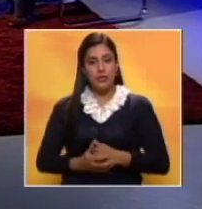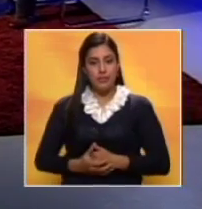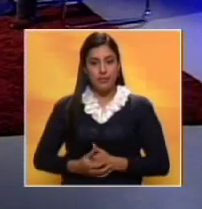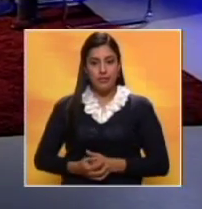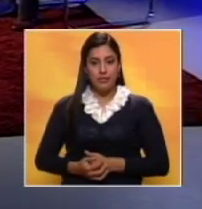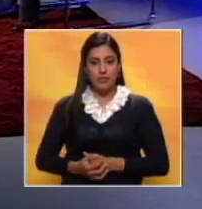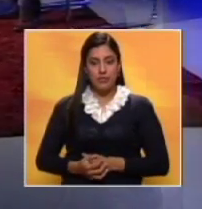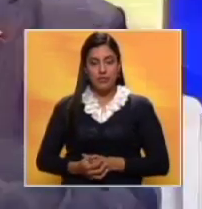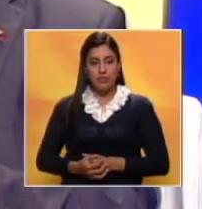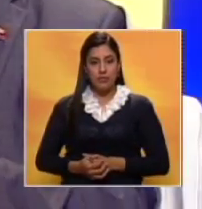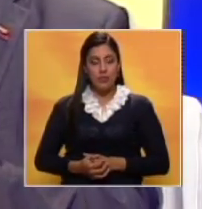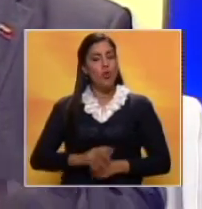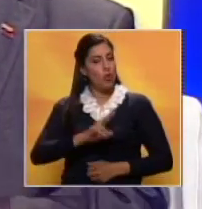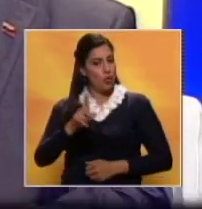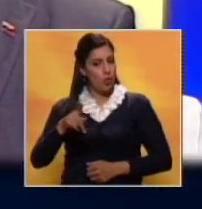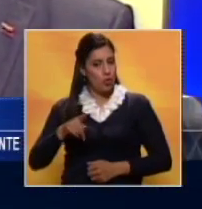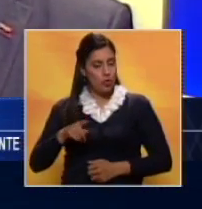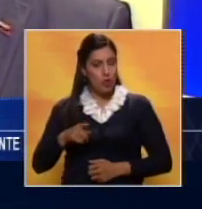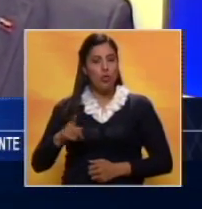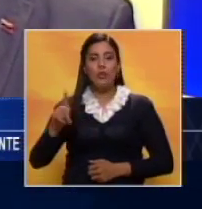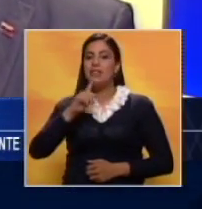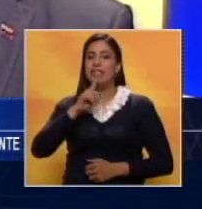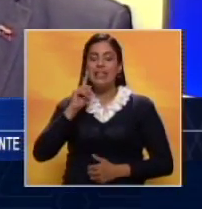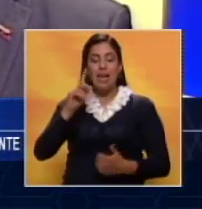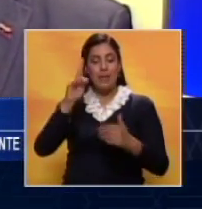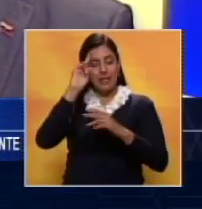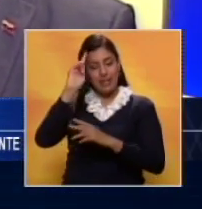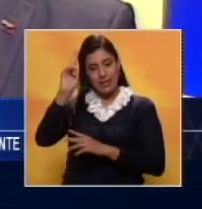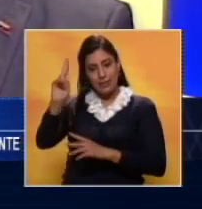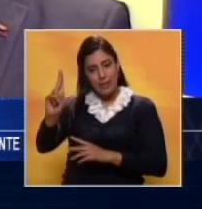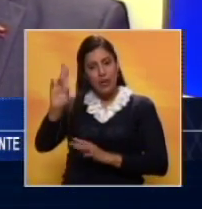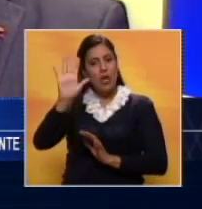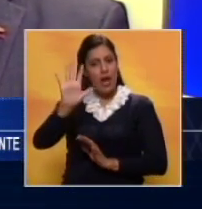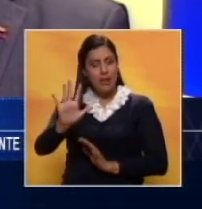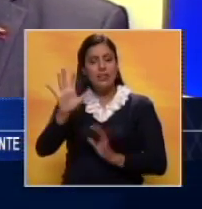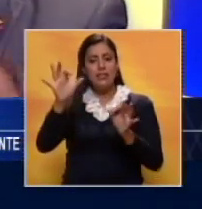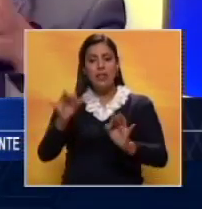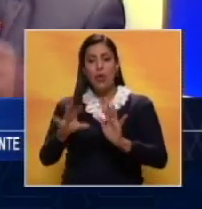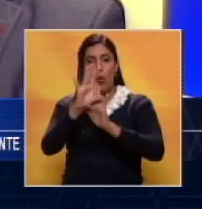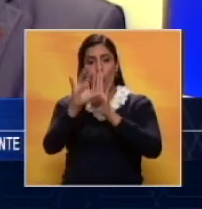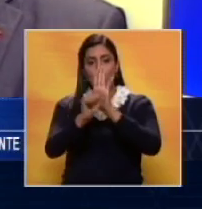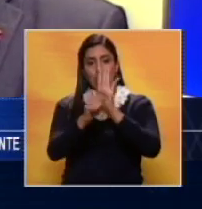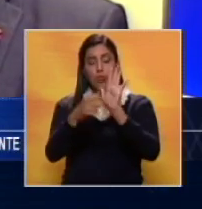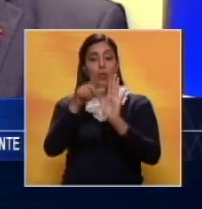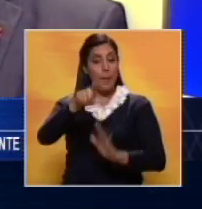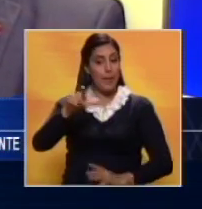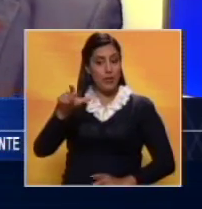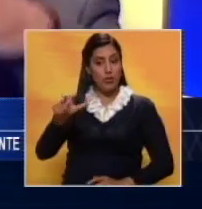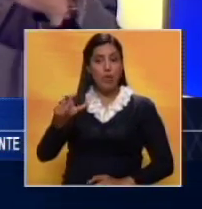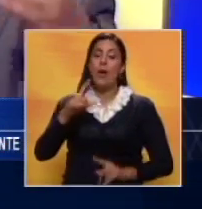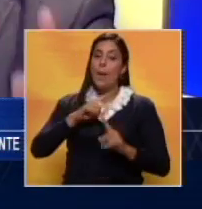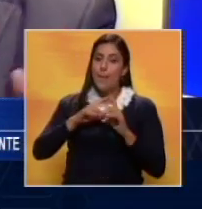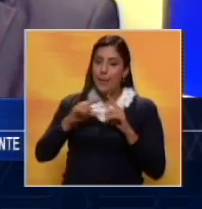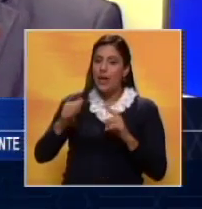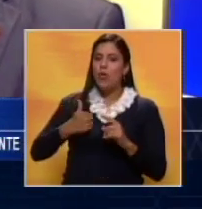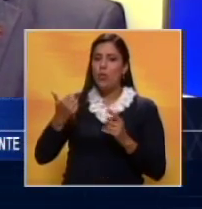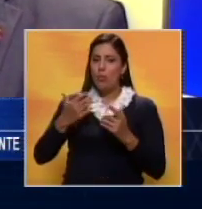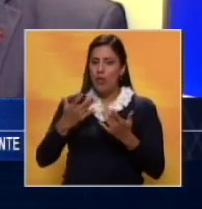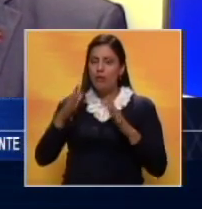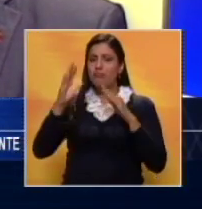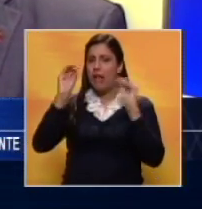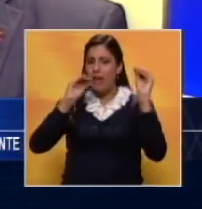manifestaciones. Nosotros somos respetuosos de las garantías constitucionales de los ciudadanos de